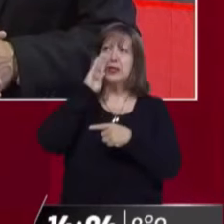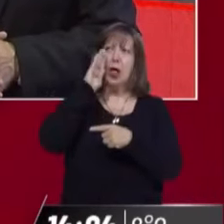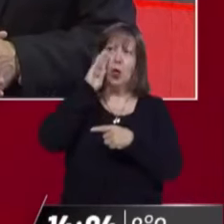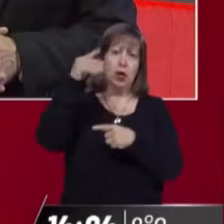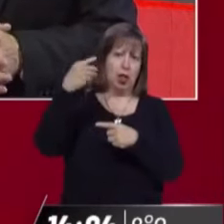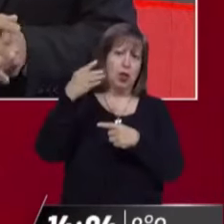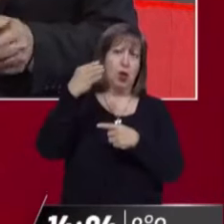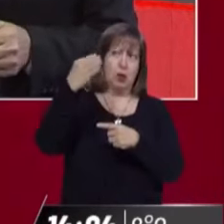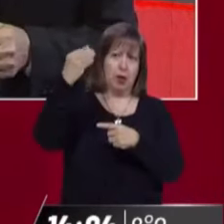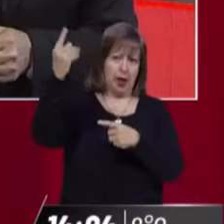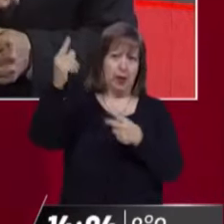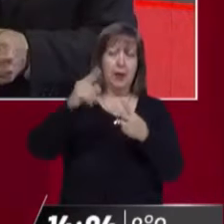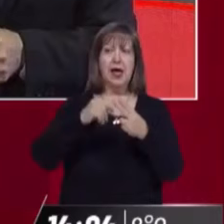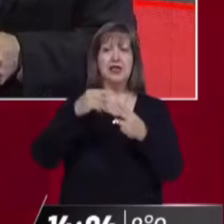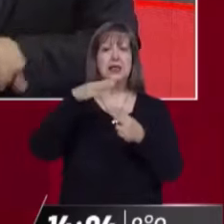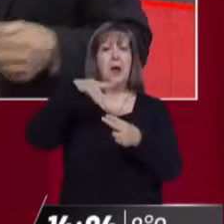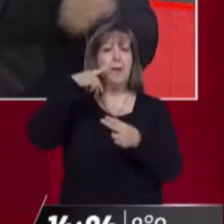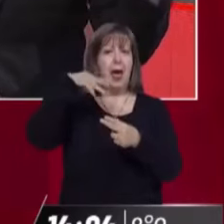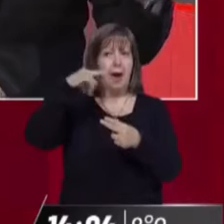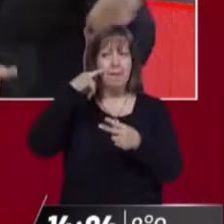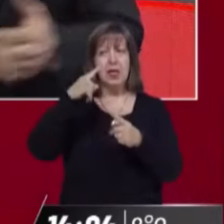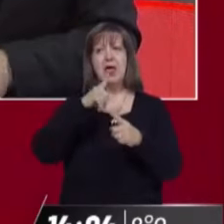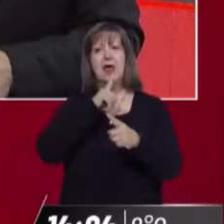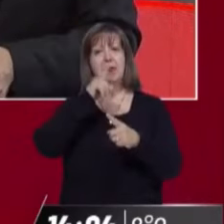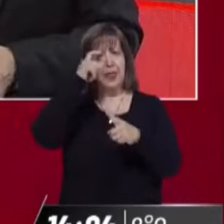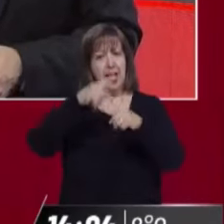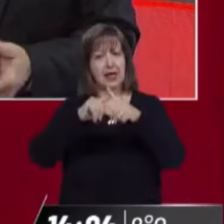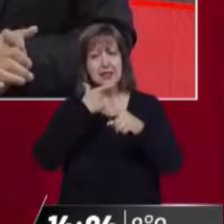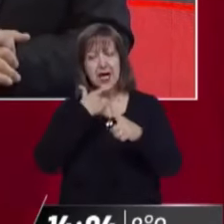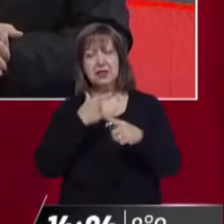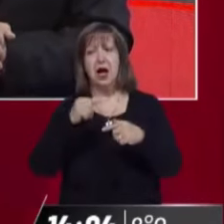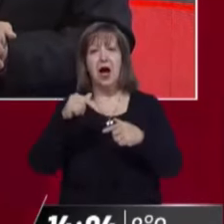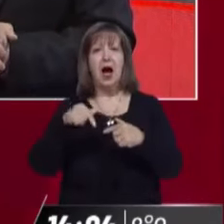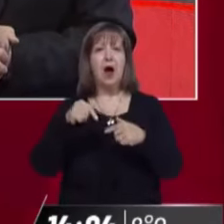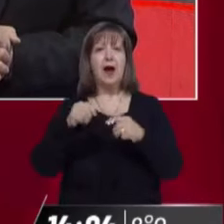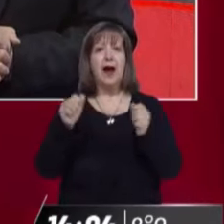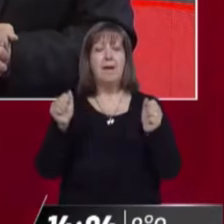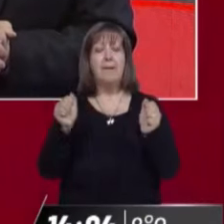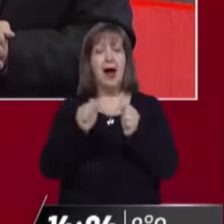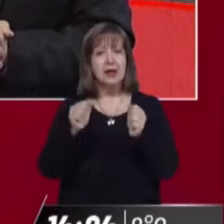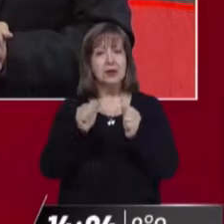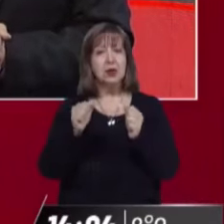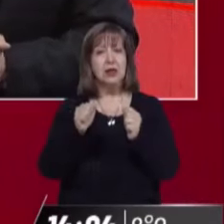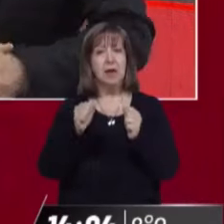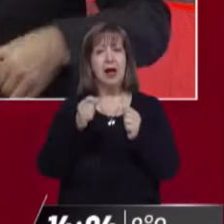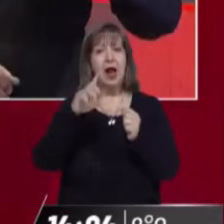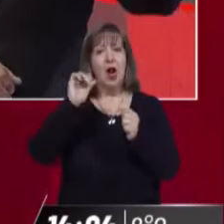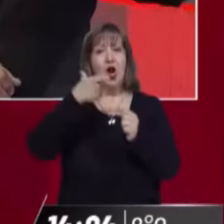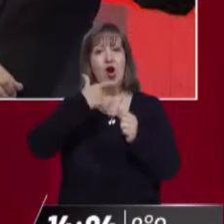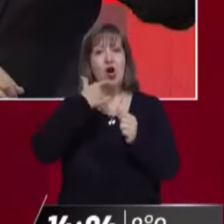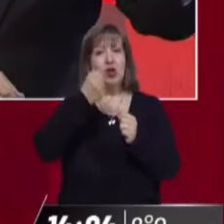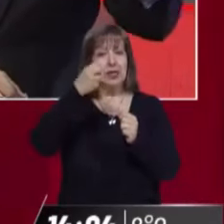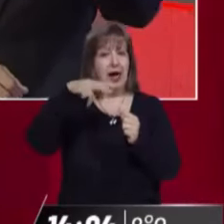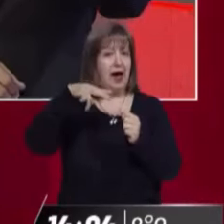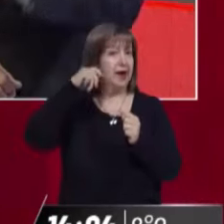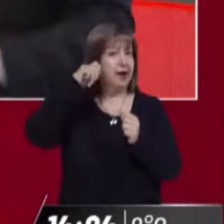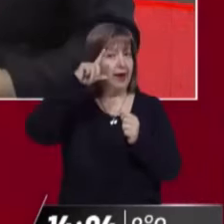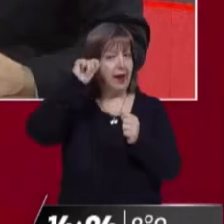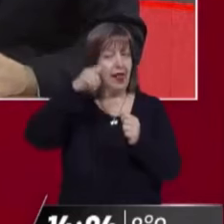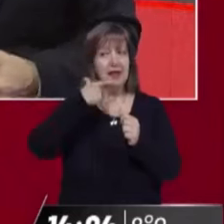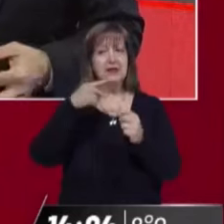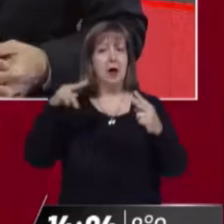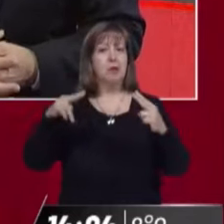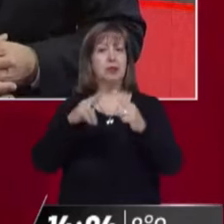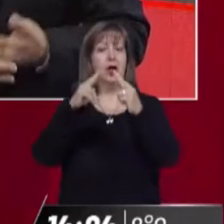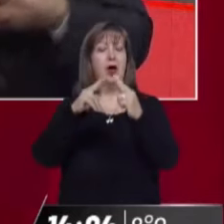una oportunidad, estuvo en Miami, en Texas, estuvo recientemente, ahora en mayo, en Los Ángeles. Se ha reunido con Donald Trump, claro. Se ha reunido